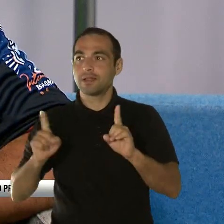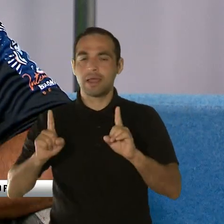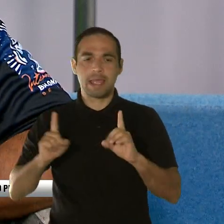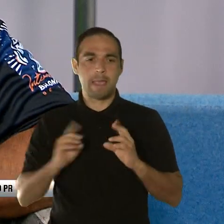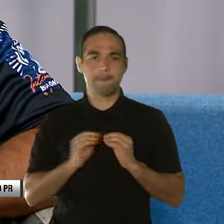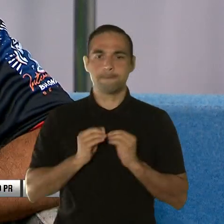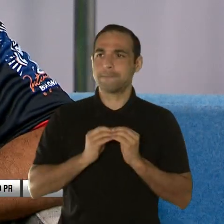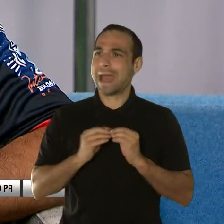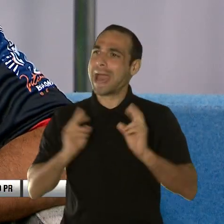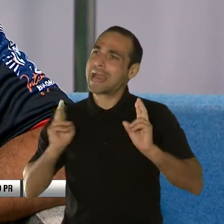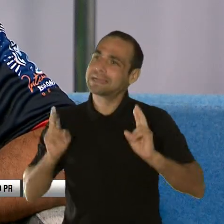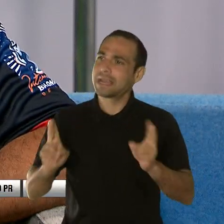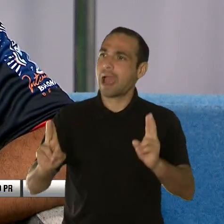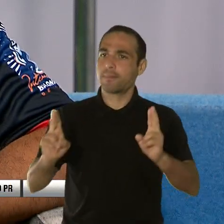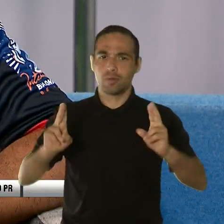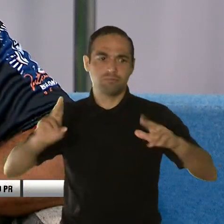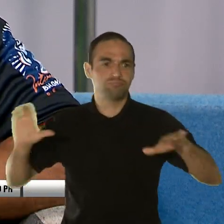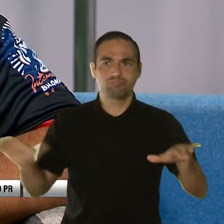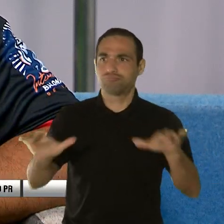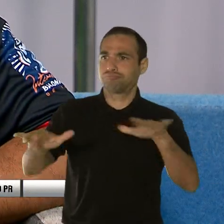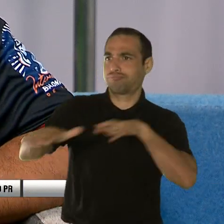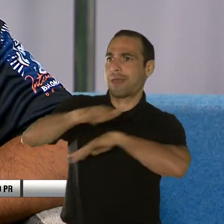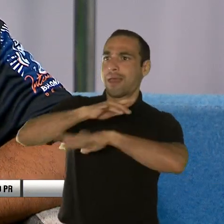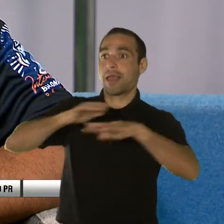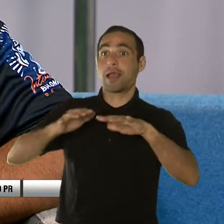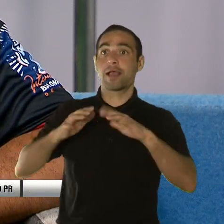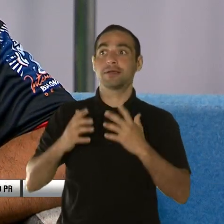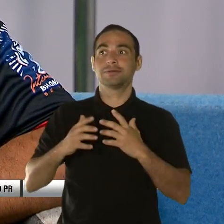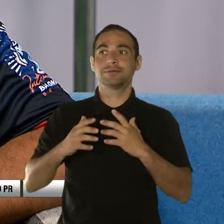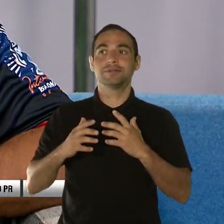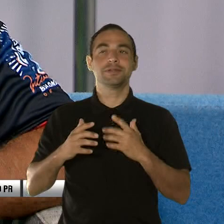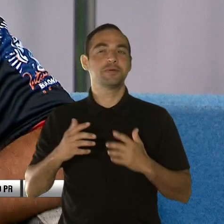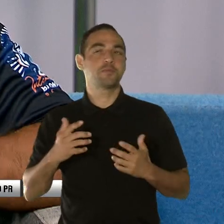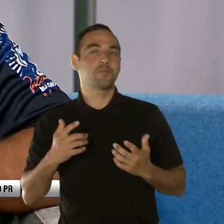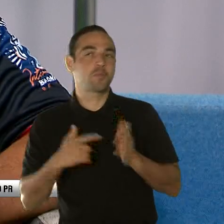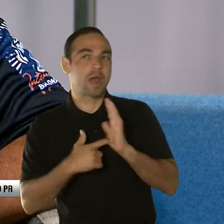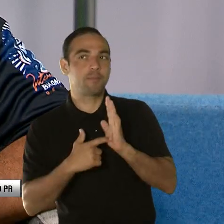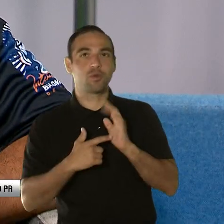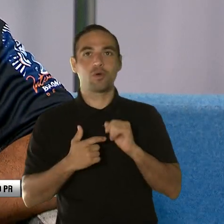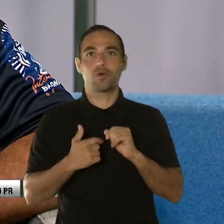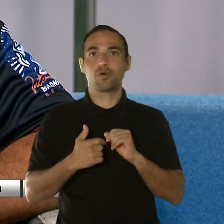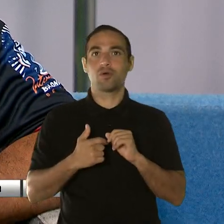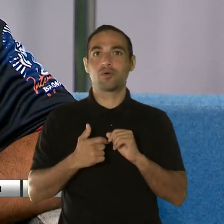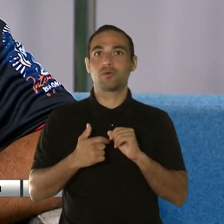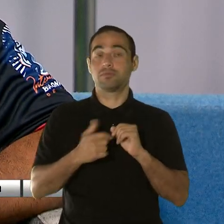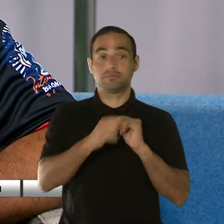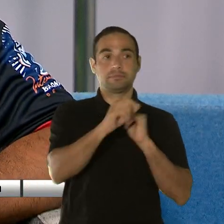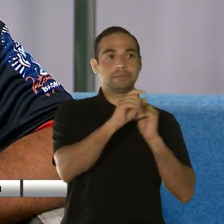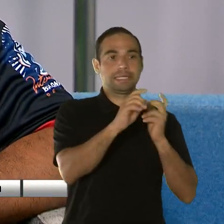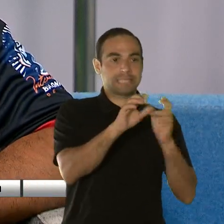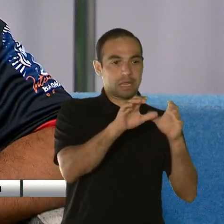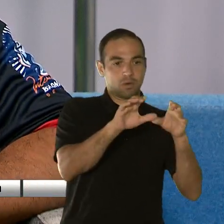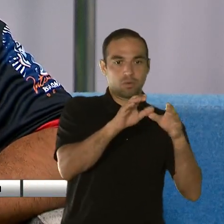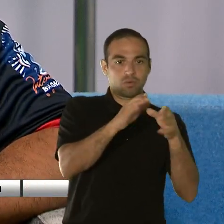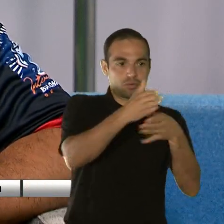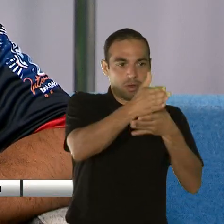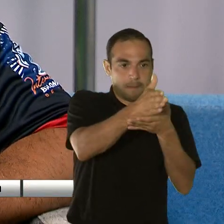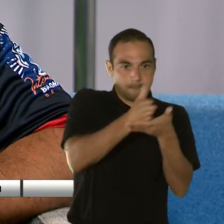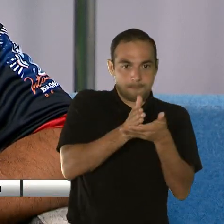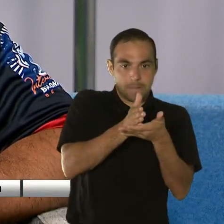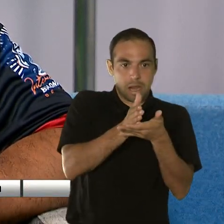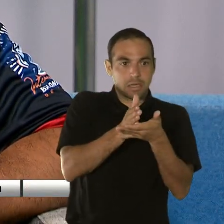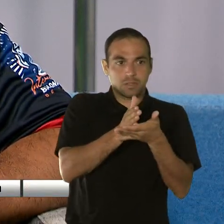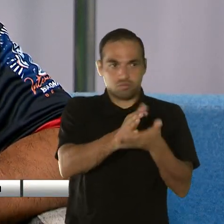Dinámico y también nos permite de que un ser malo lo podemos tener cualquiera por perder el primer set no significa que perdimos el juego empieza